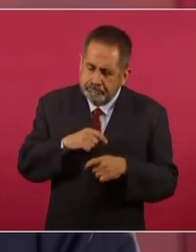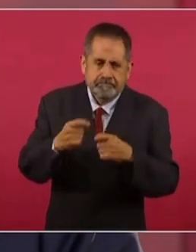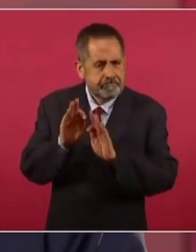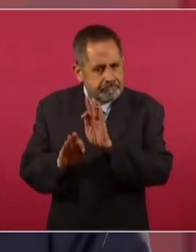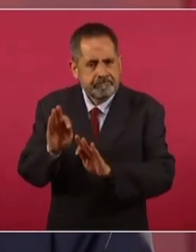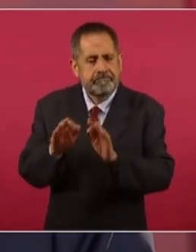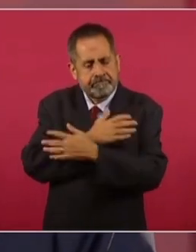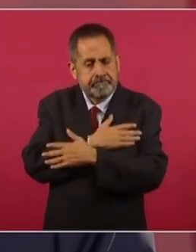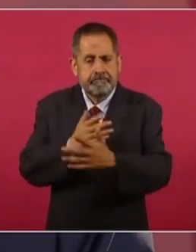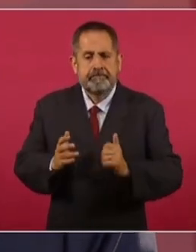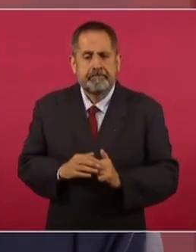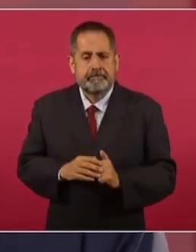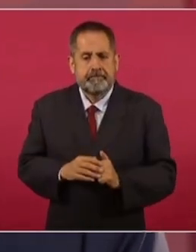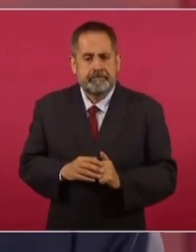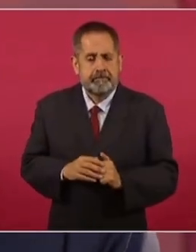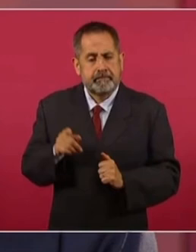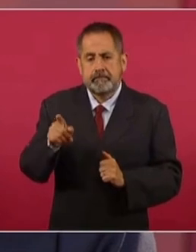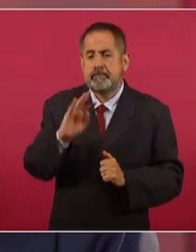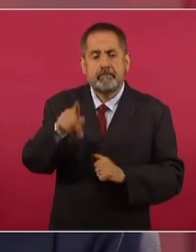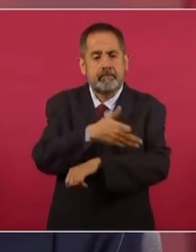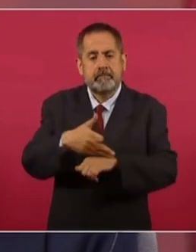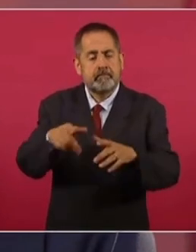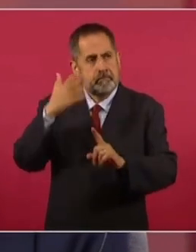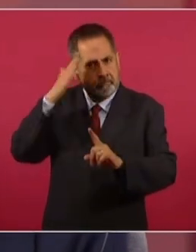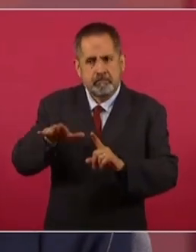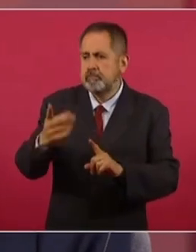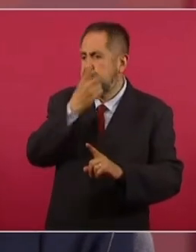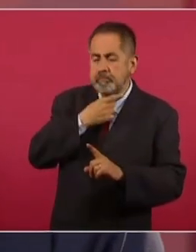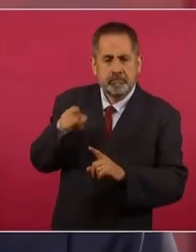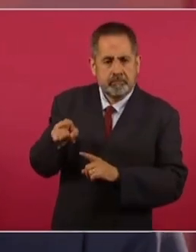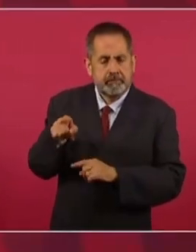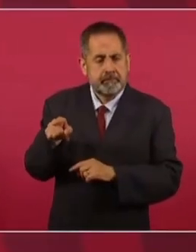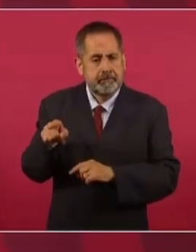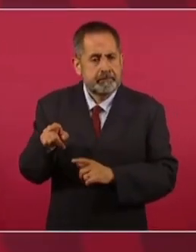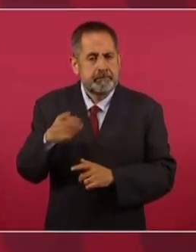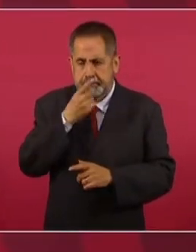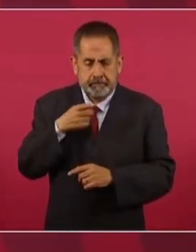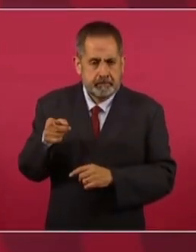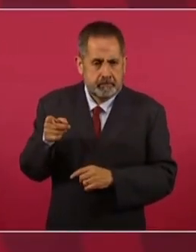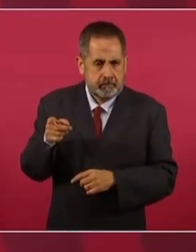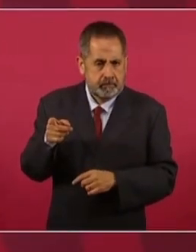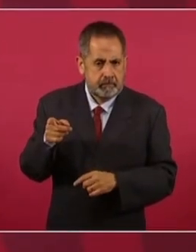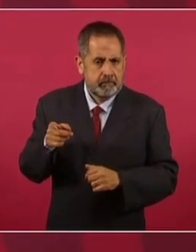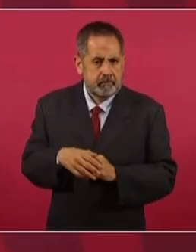quererlas. Que pues, una familia, una señora me dijo algo,